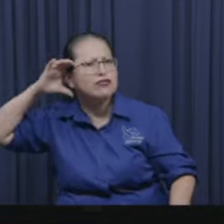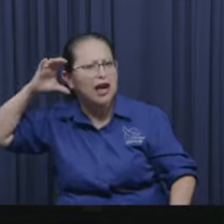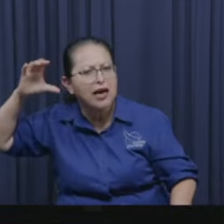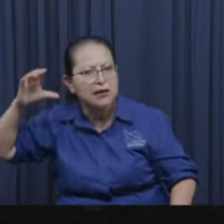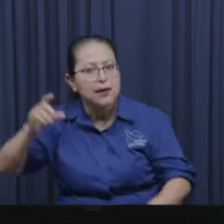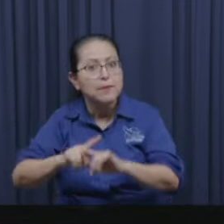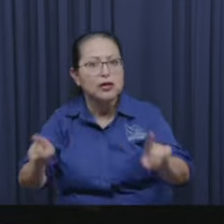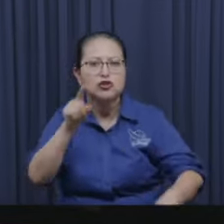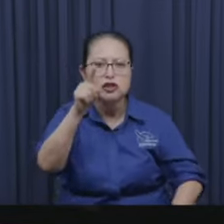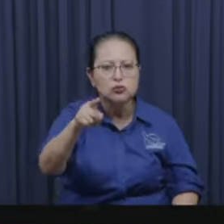oyendo